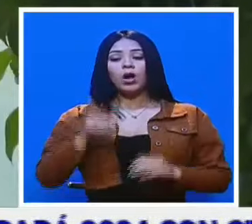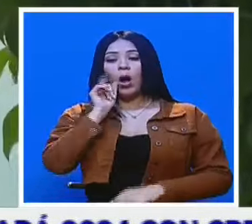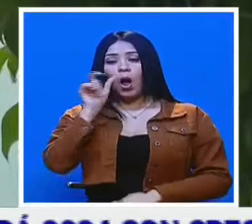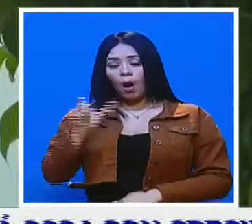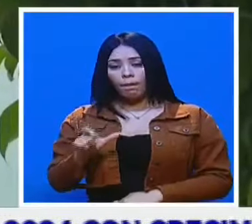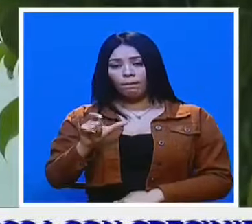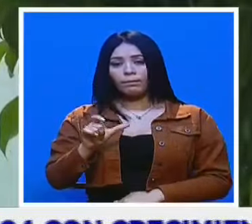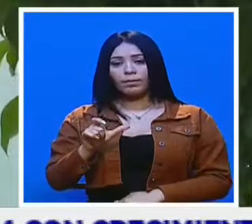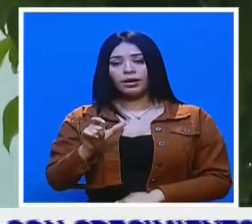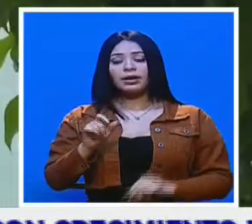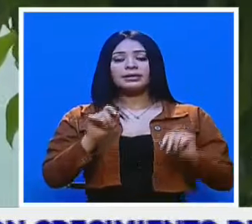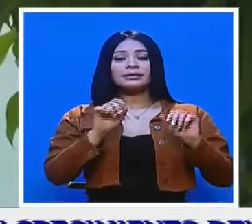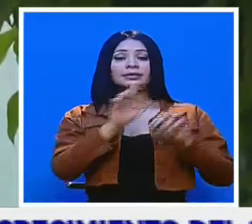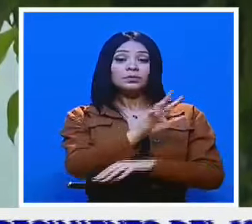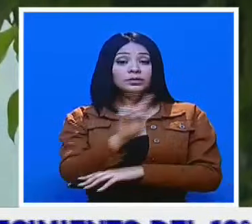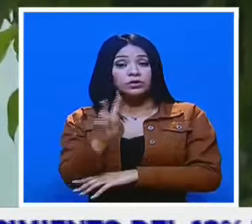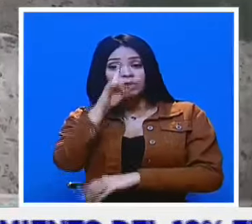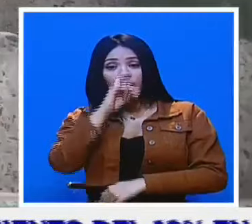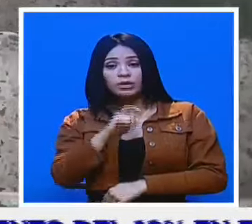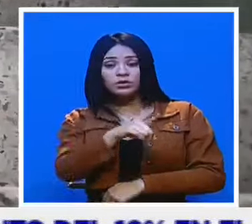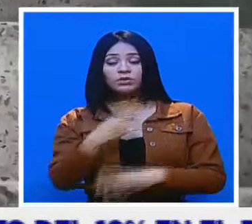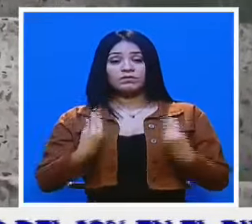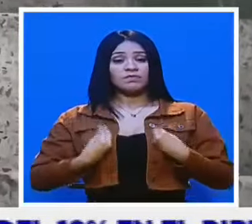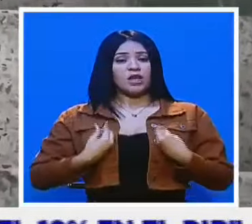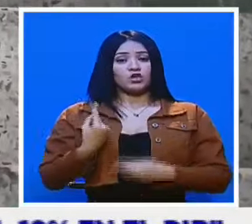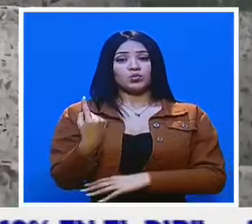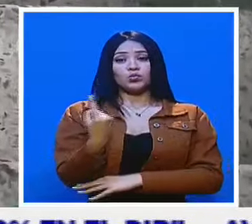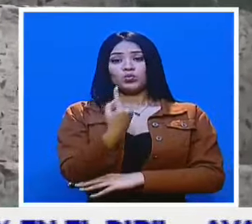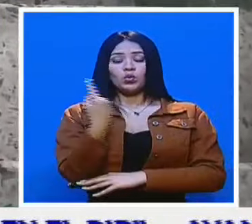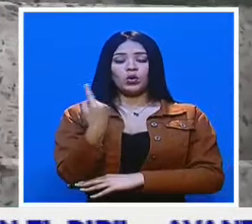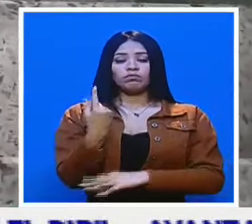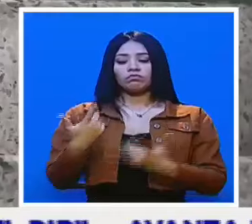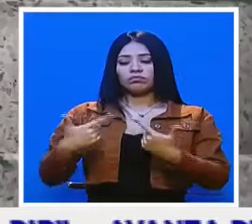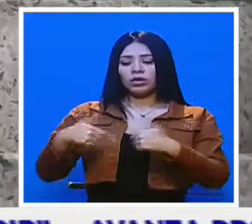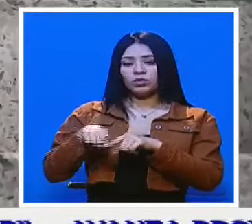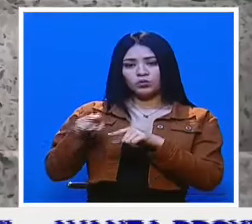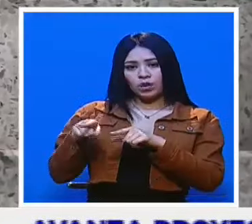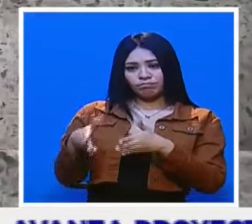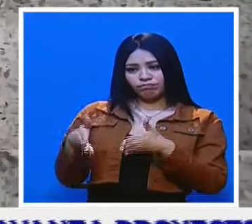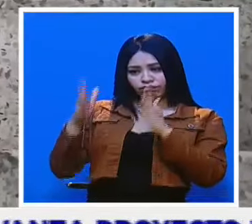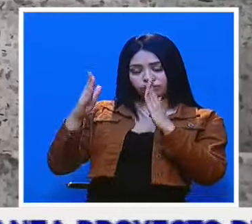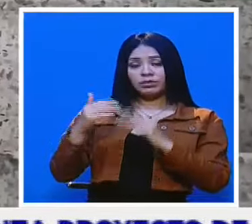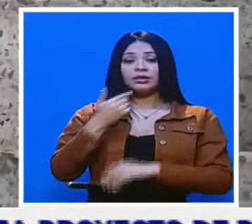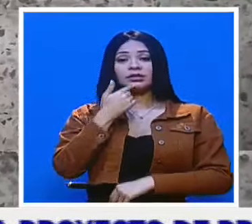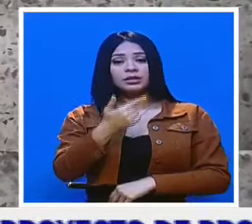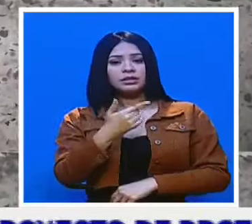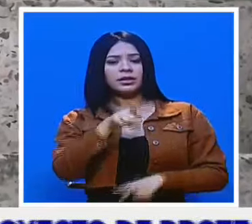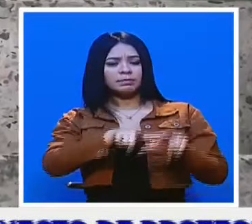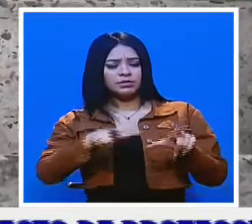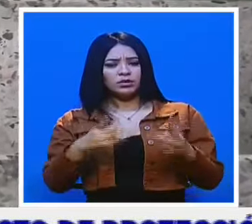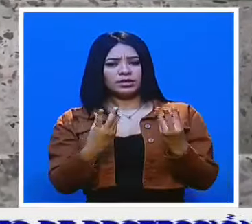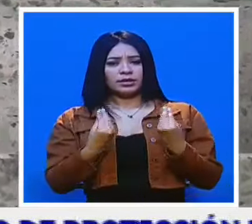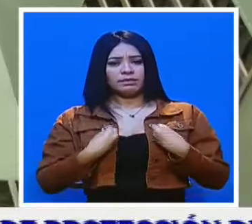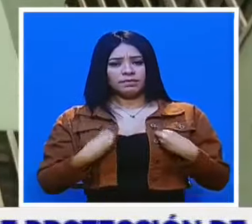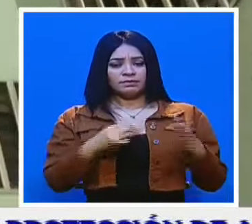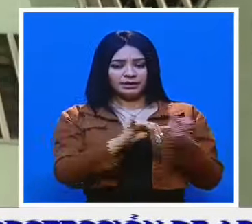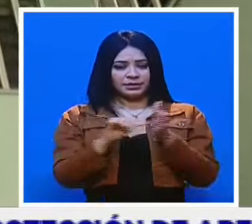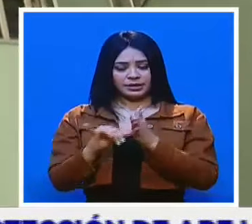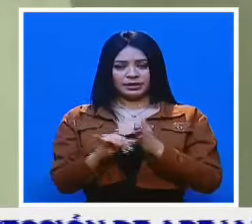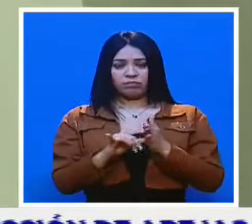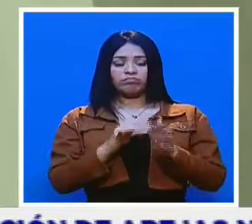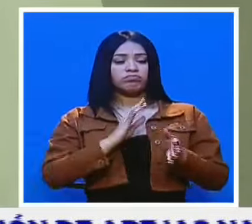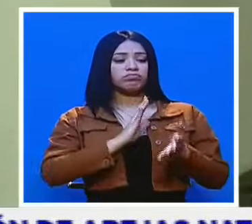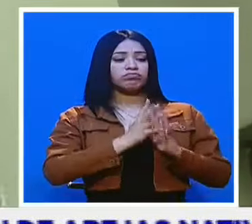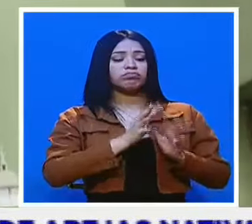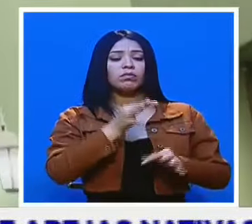un hombre de 52 años de edad que vivía solo en su apartamento. Esto según los vecinos con los que conversamos hace unos minutos. Nos